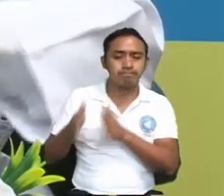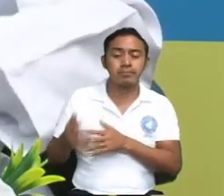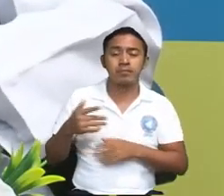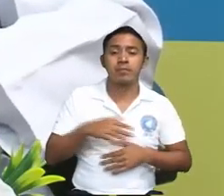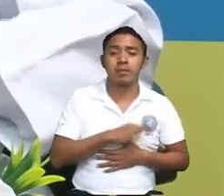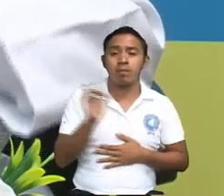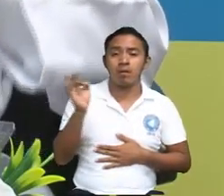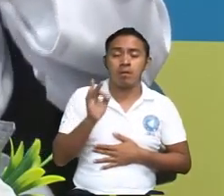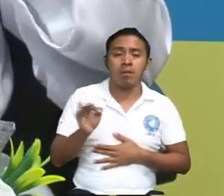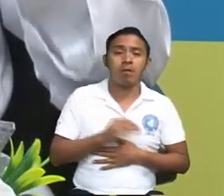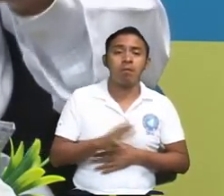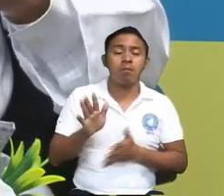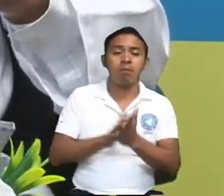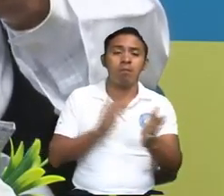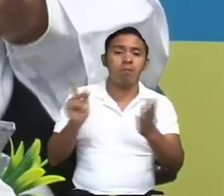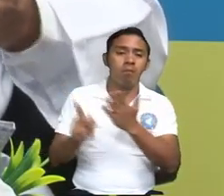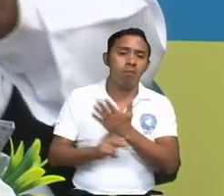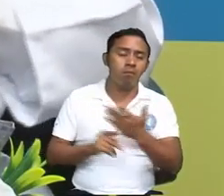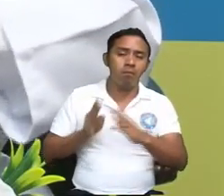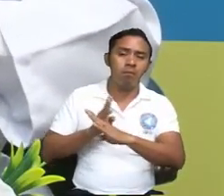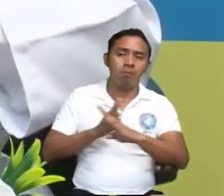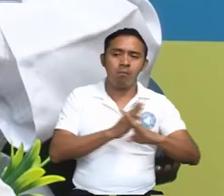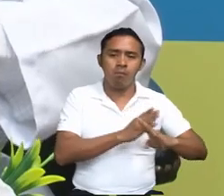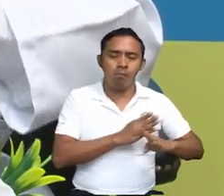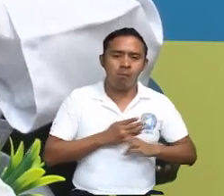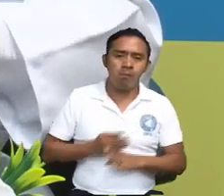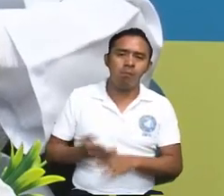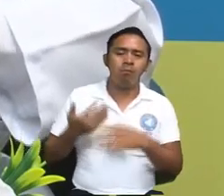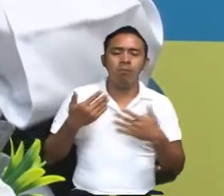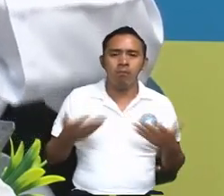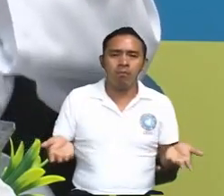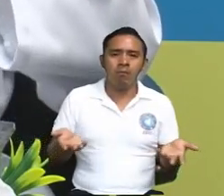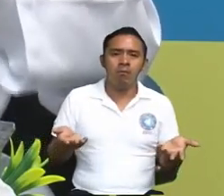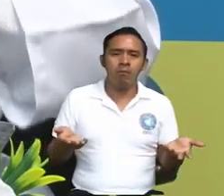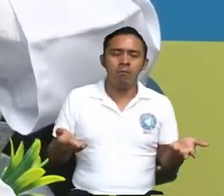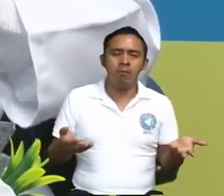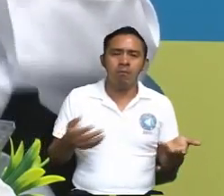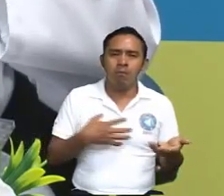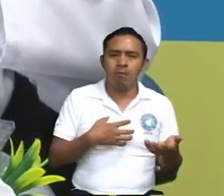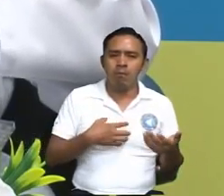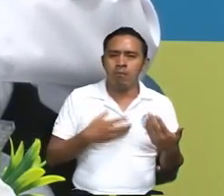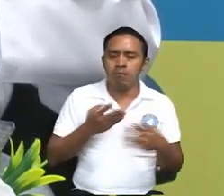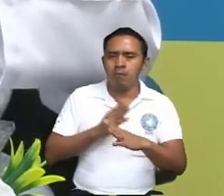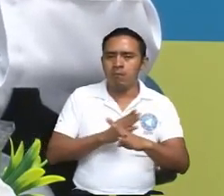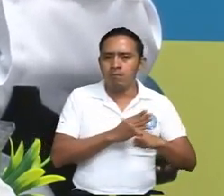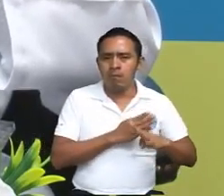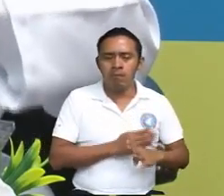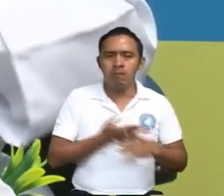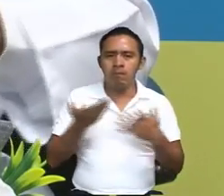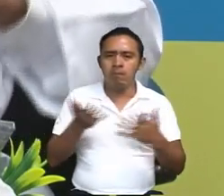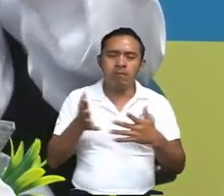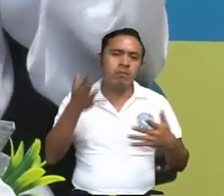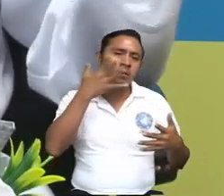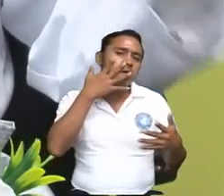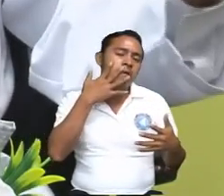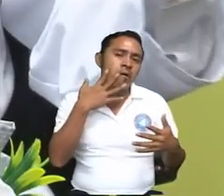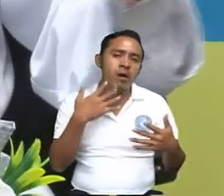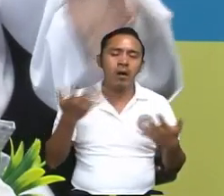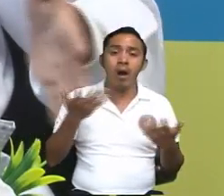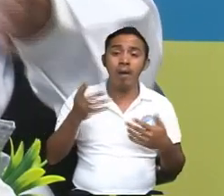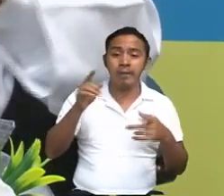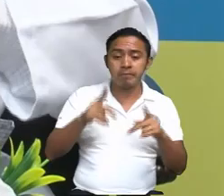¿no? De estos programas preventivos, y entonces el programa preventivo lo que es la prevención de la rabia, y sobre todo la rabia